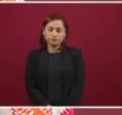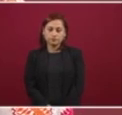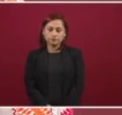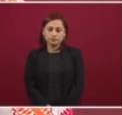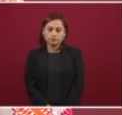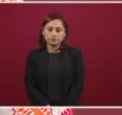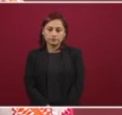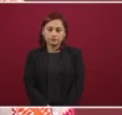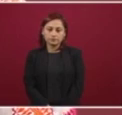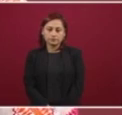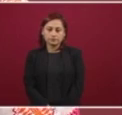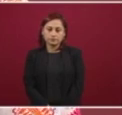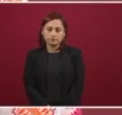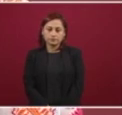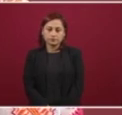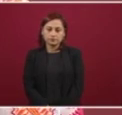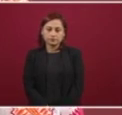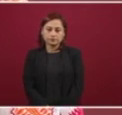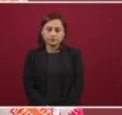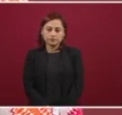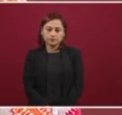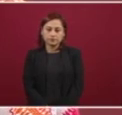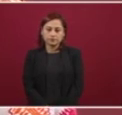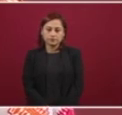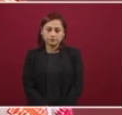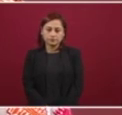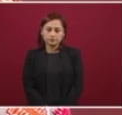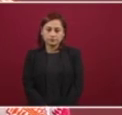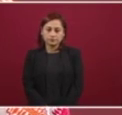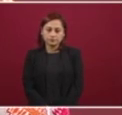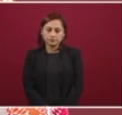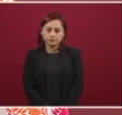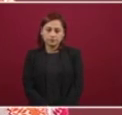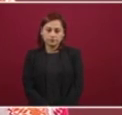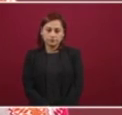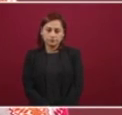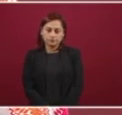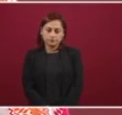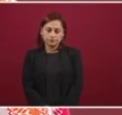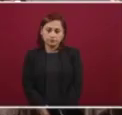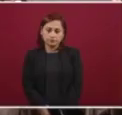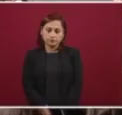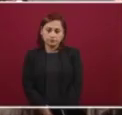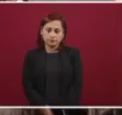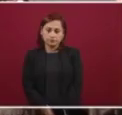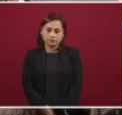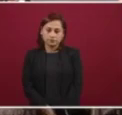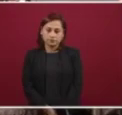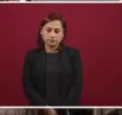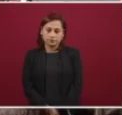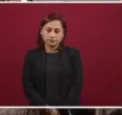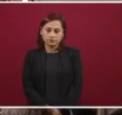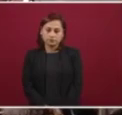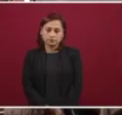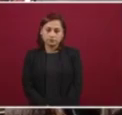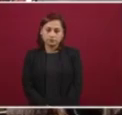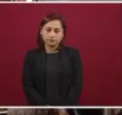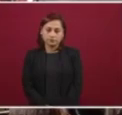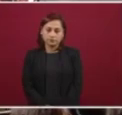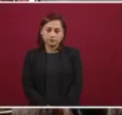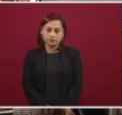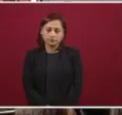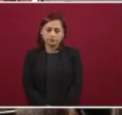nukumani escuela nyu nukumani médico nyu nukumani tatishavinira.